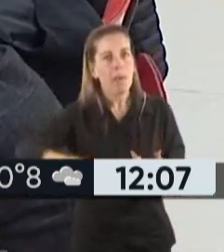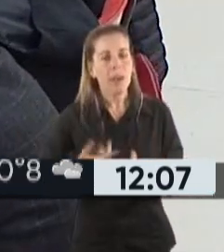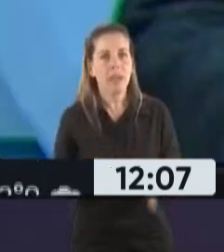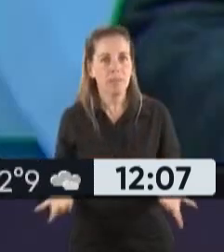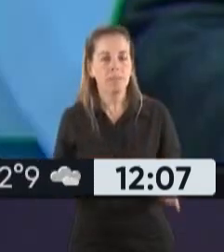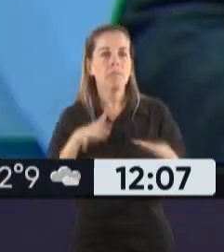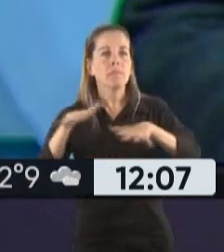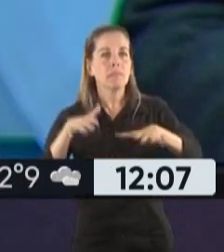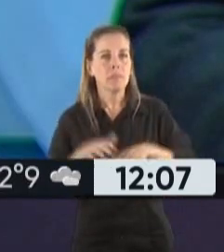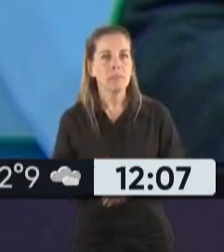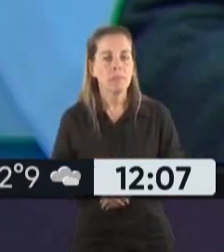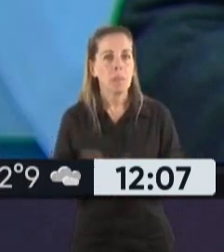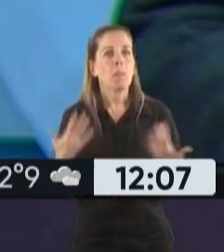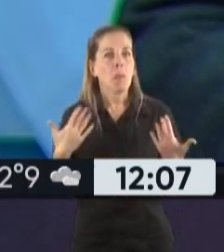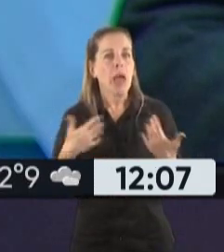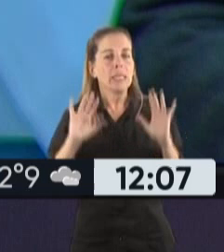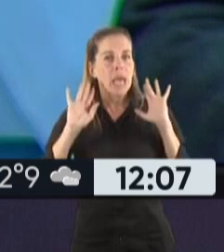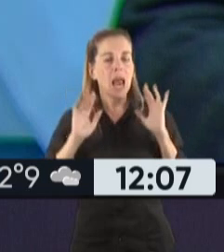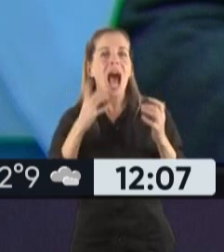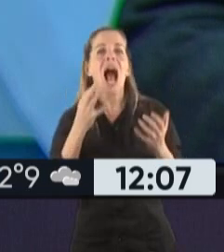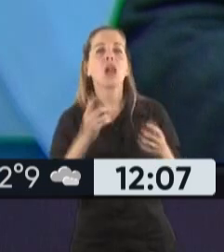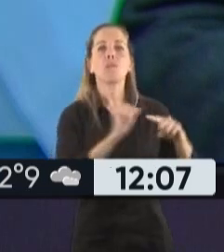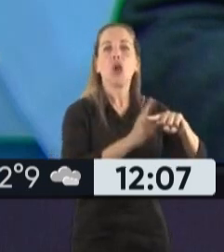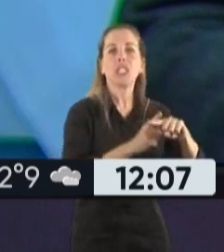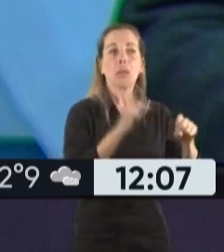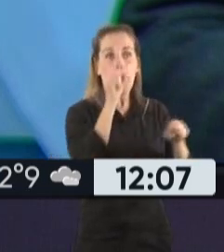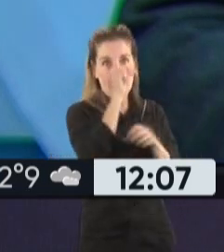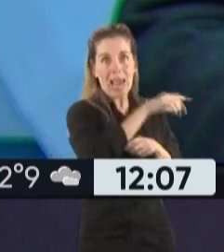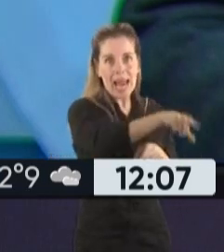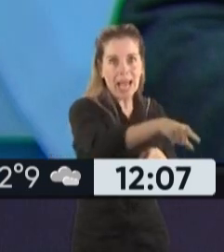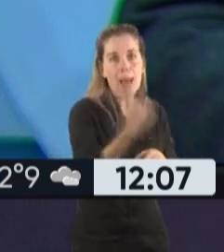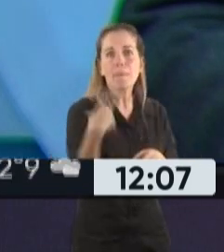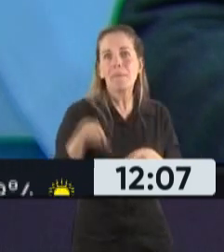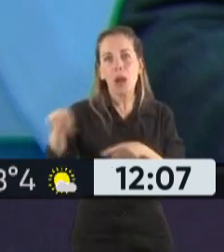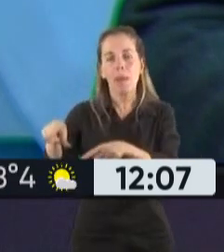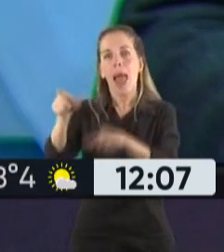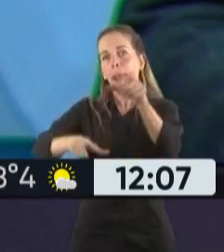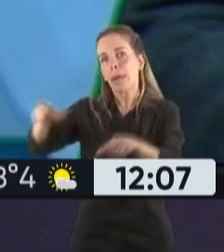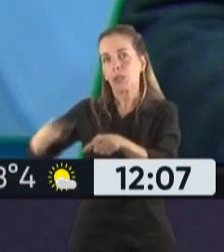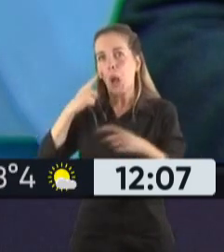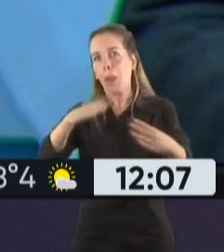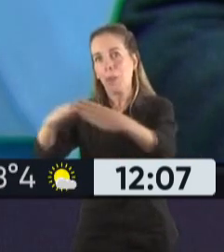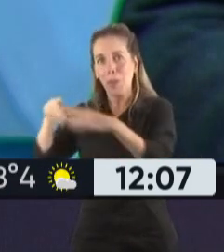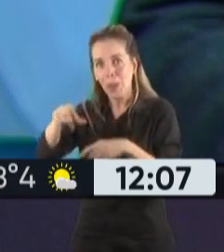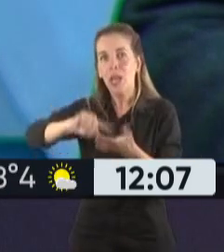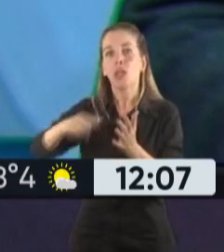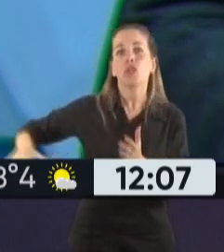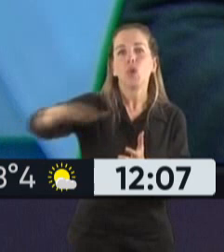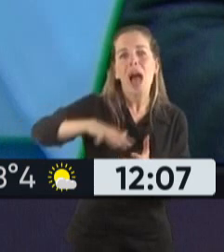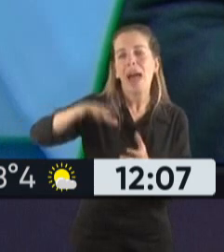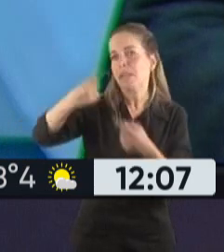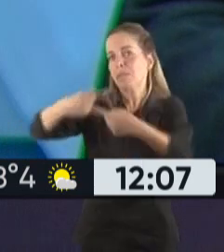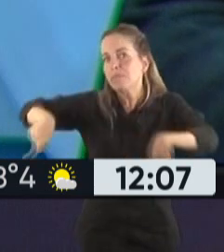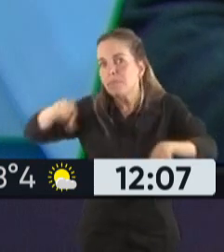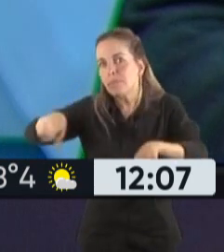Lo que puede pasar. Lo que puede ser una buena noticia para el agro puede ser una noticia pésima para ciudades o para